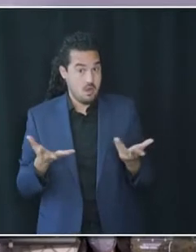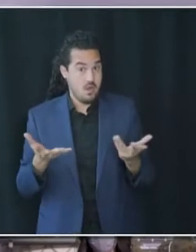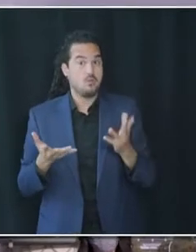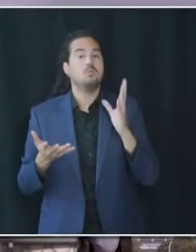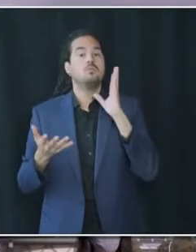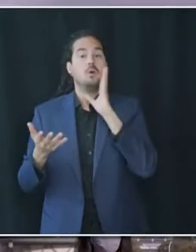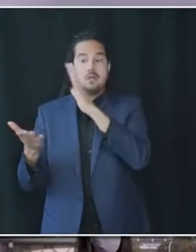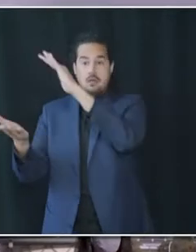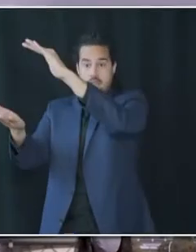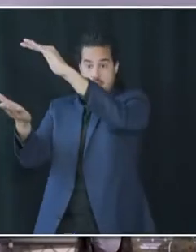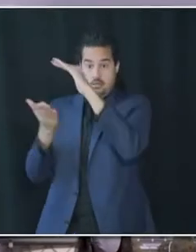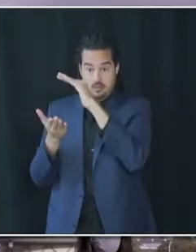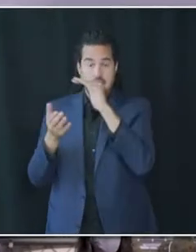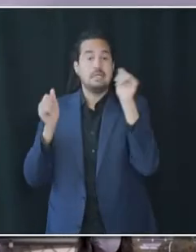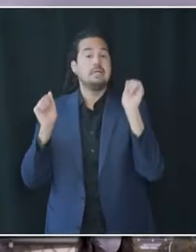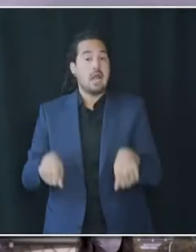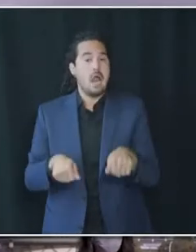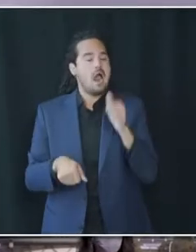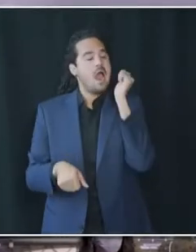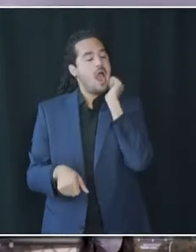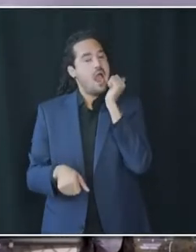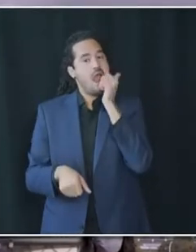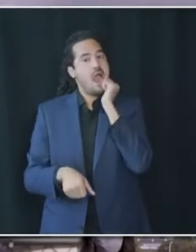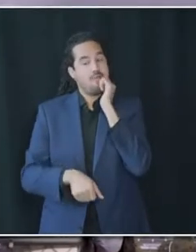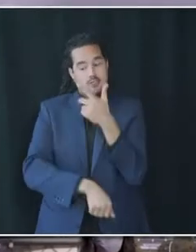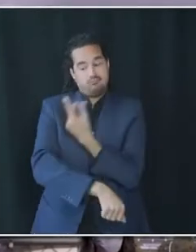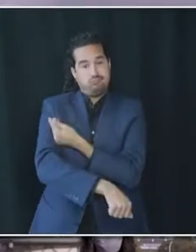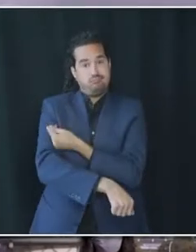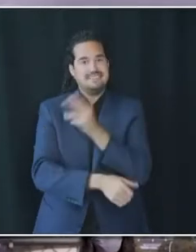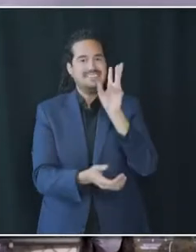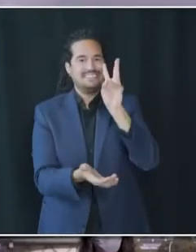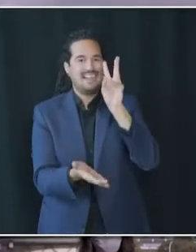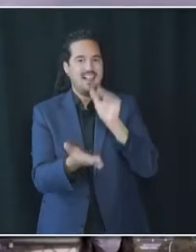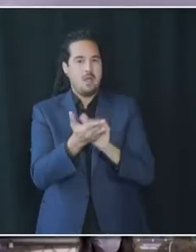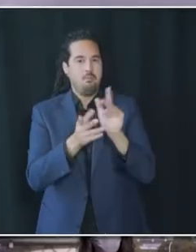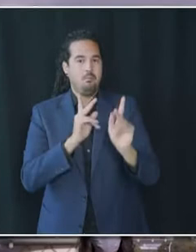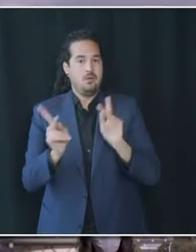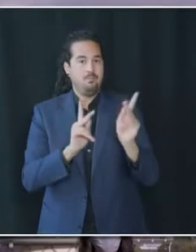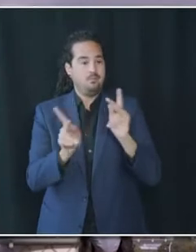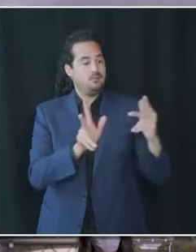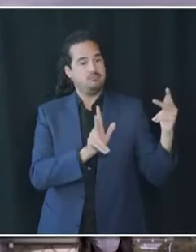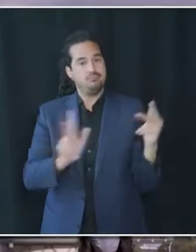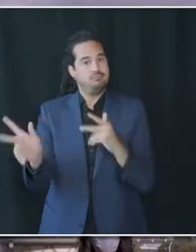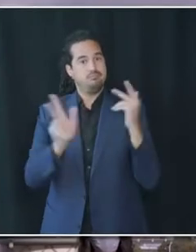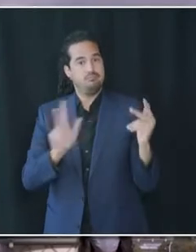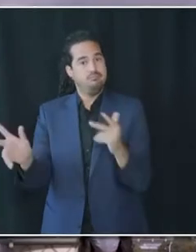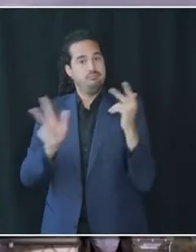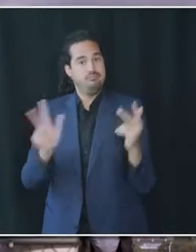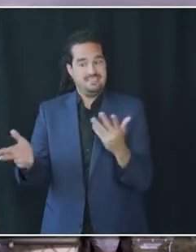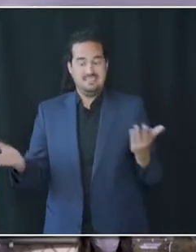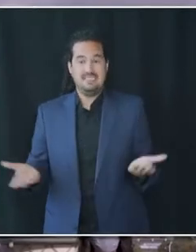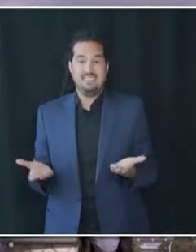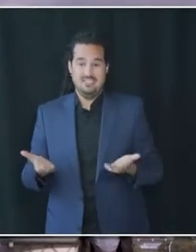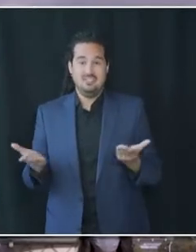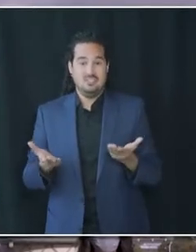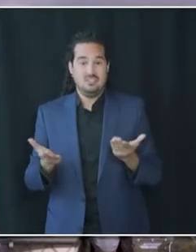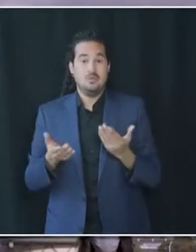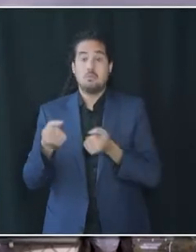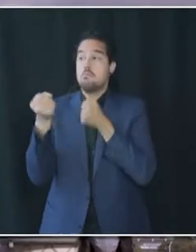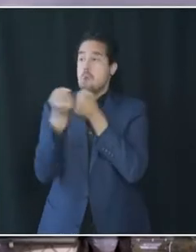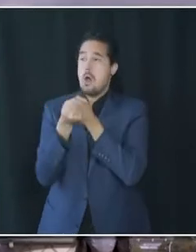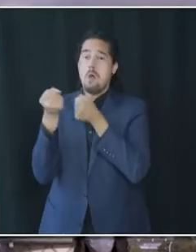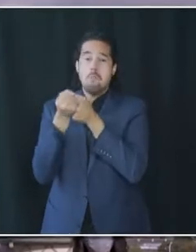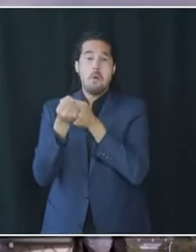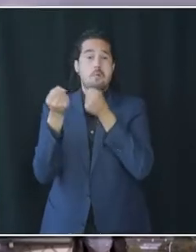recibir hasta 6000 administraciones de dosis a diario y que todos los apoyos necesarios